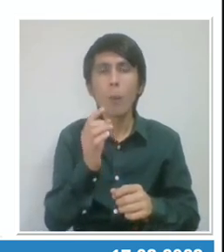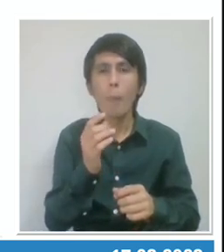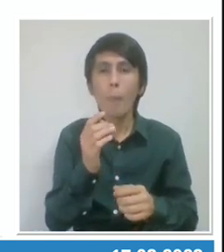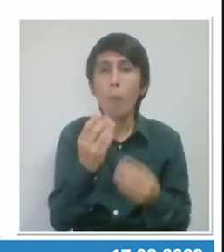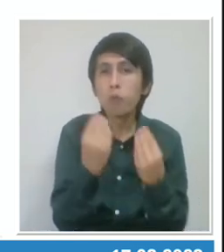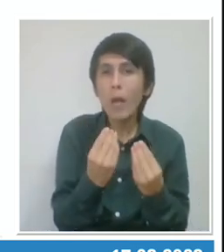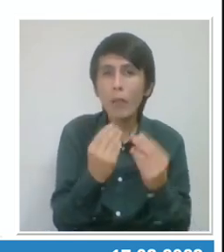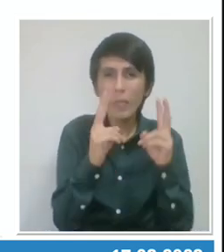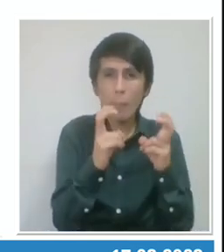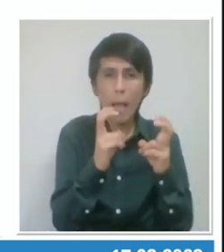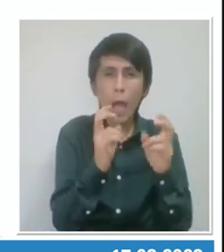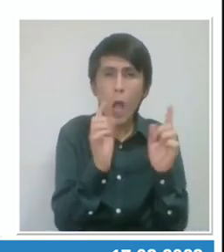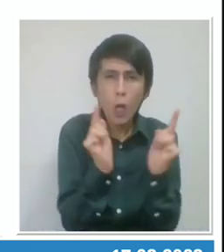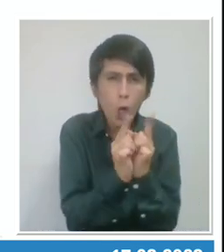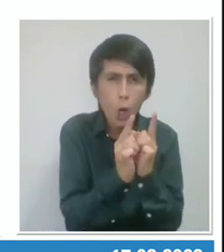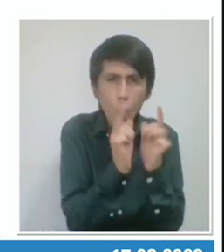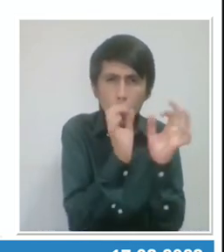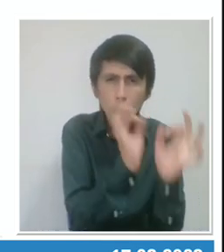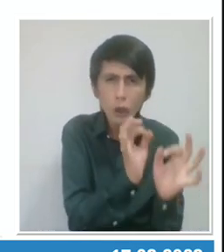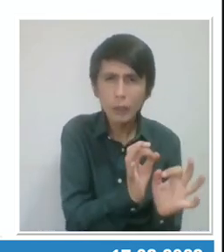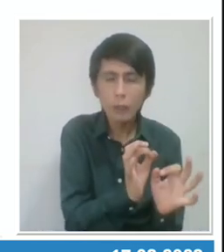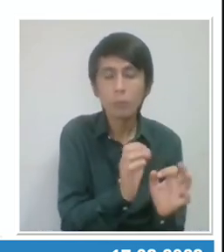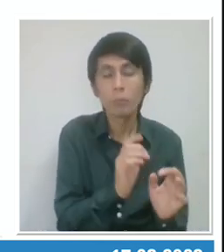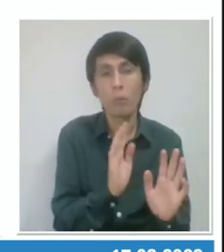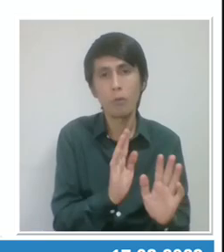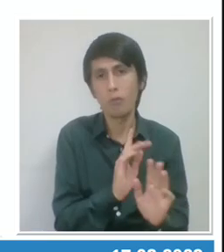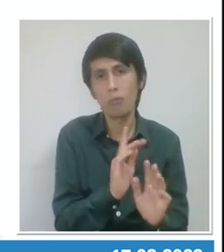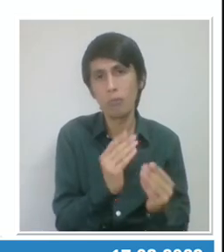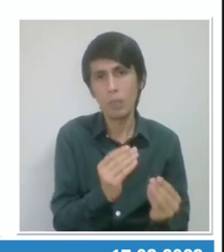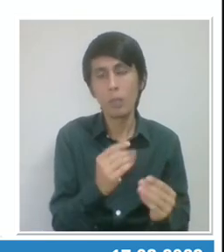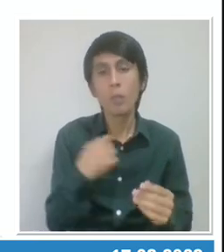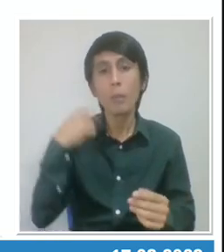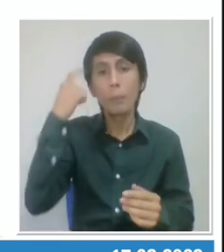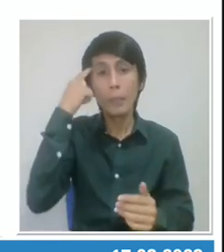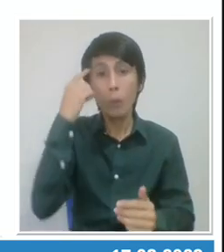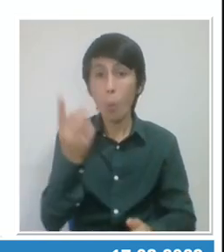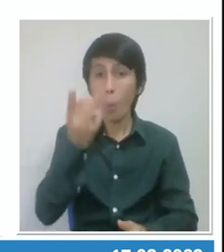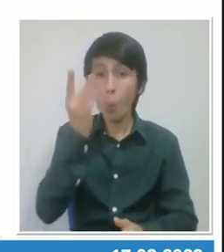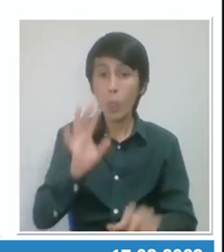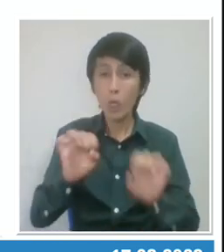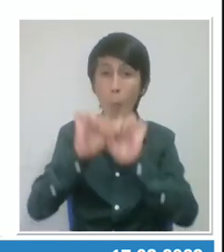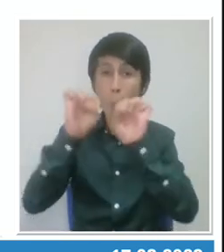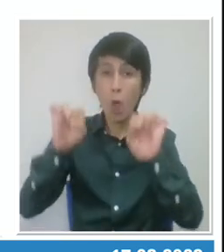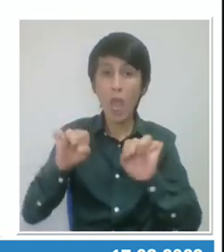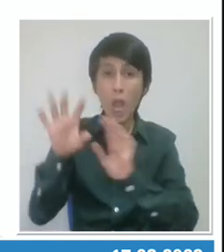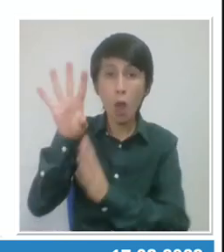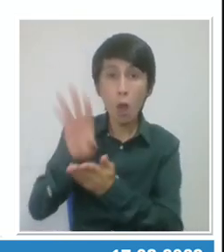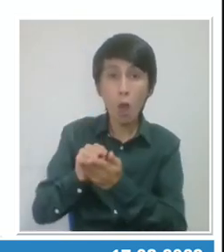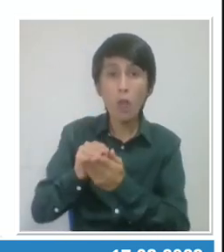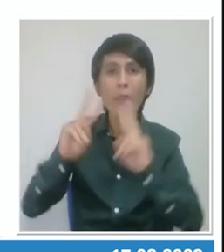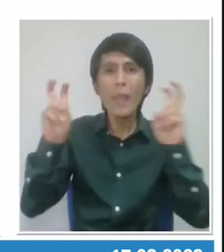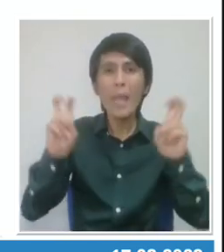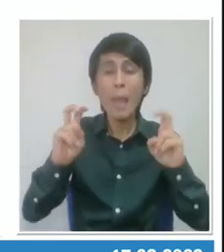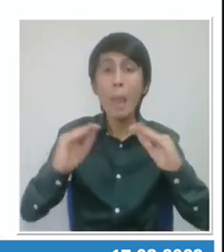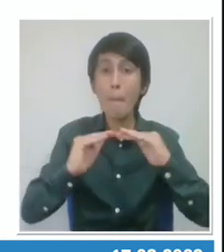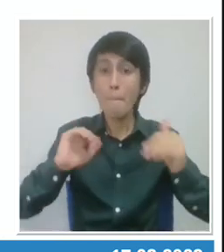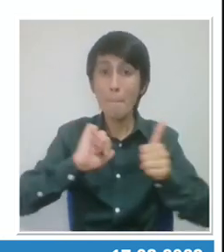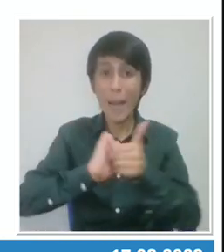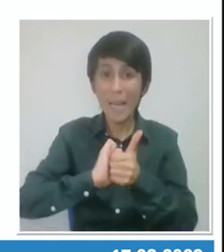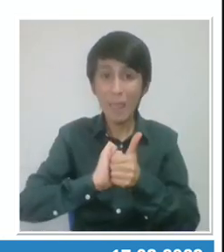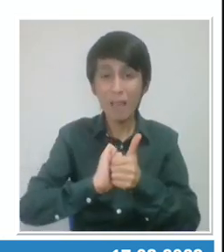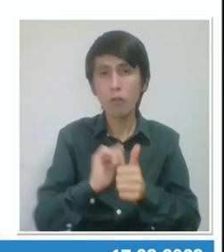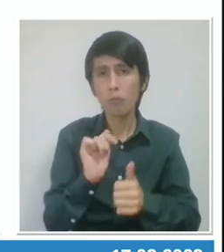que no hay un modelo único de paridad, ¿no? Si uno revisa en el derecho comparado, hay varios modelos de paridad. Yo tengo